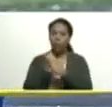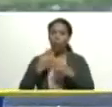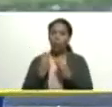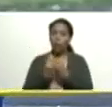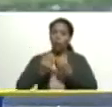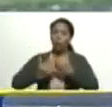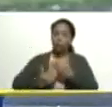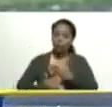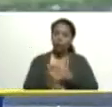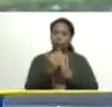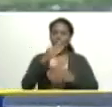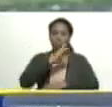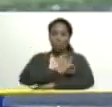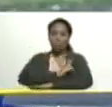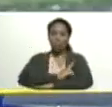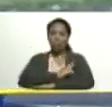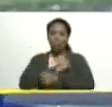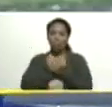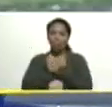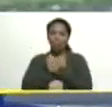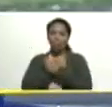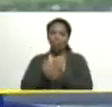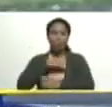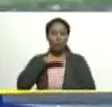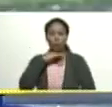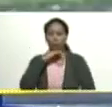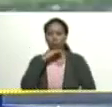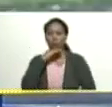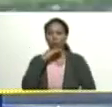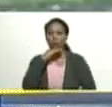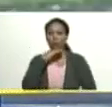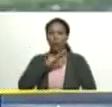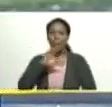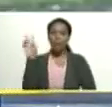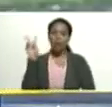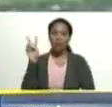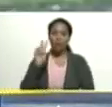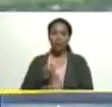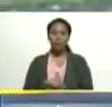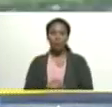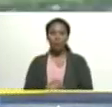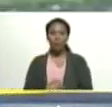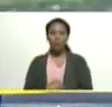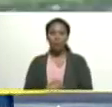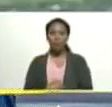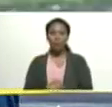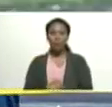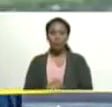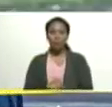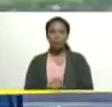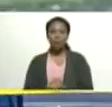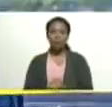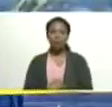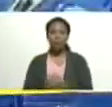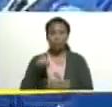con disciplina, con amor, con mucho amor por nuestro país. Y que en el caso del